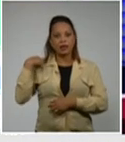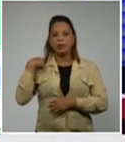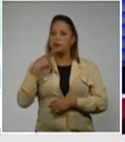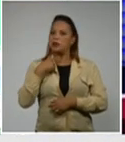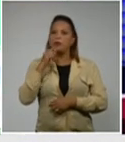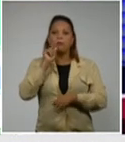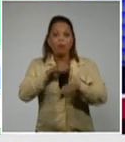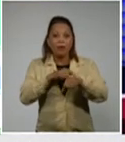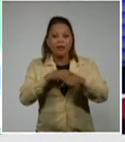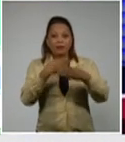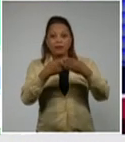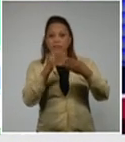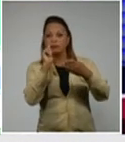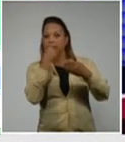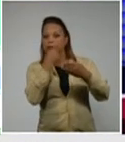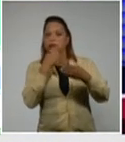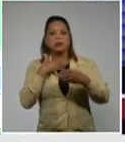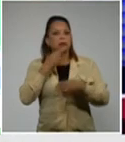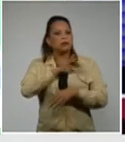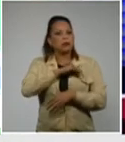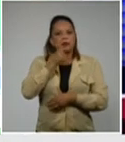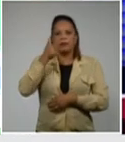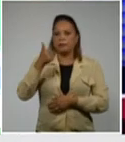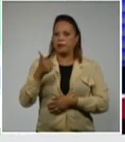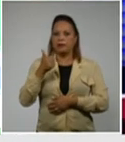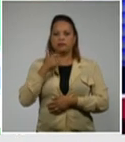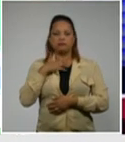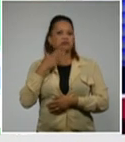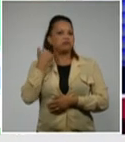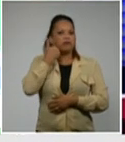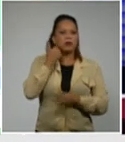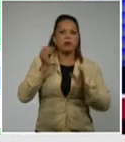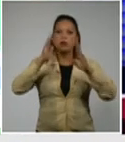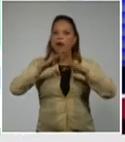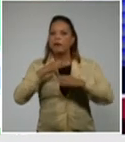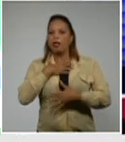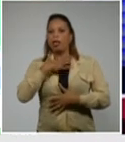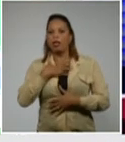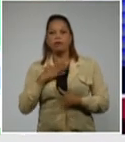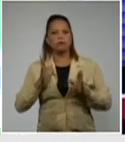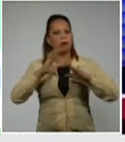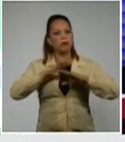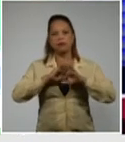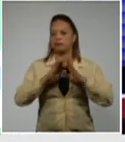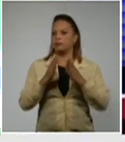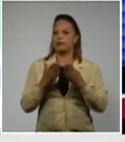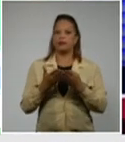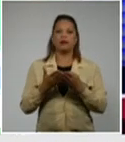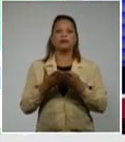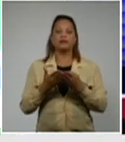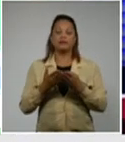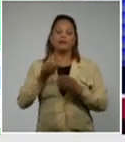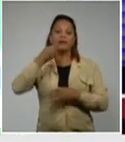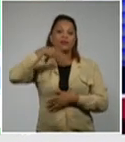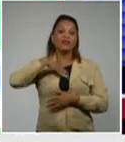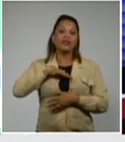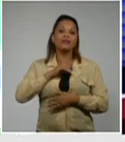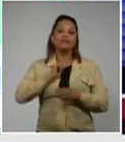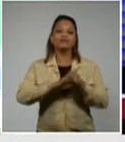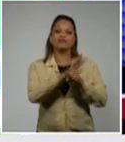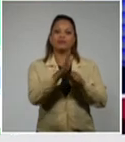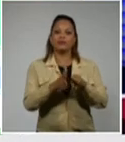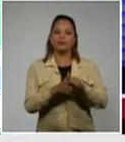asintomáticos, característica de la enfermedad. En el acumulado es el 54,06% de todos